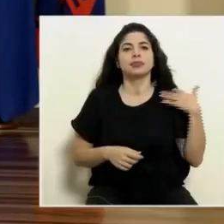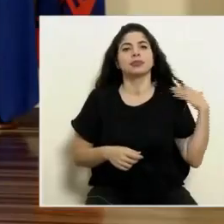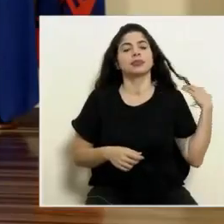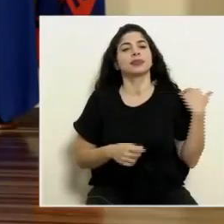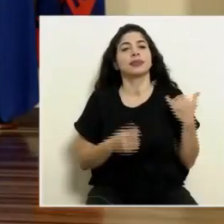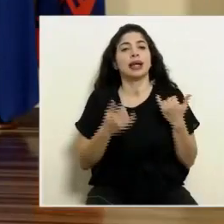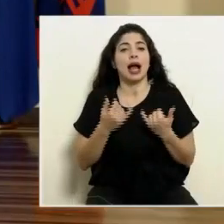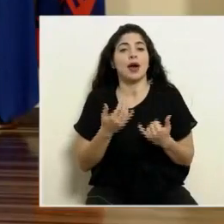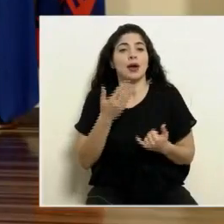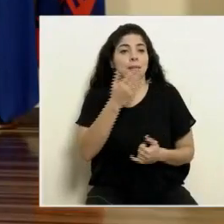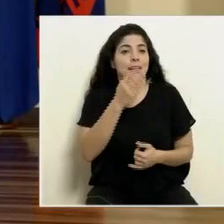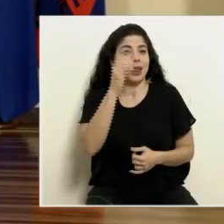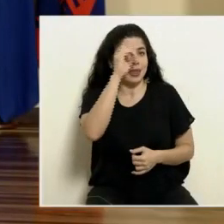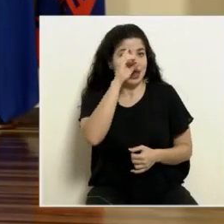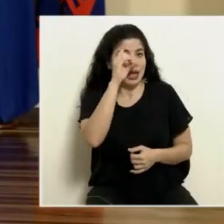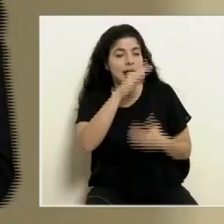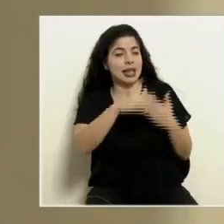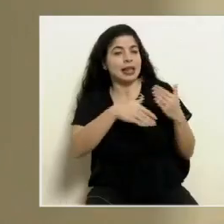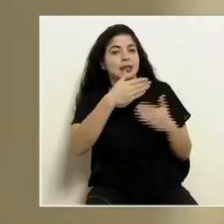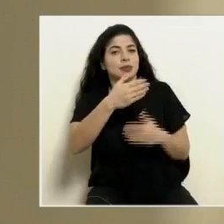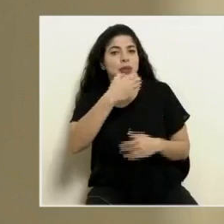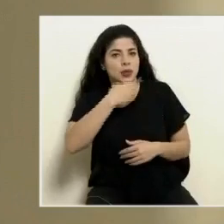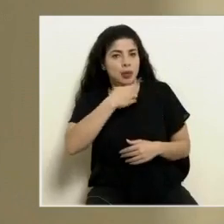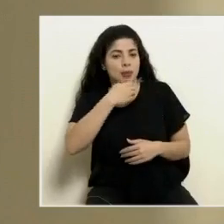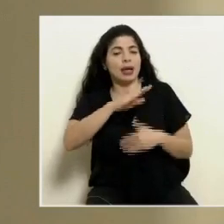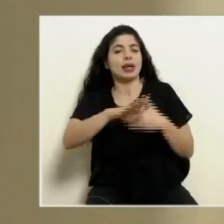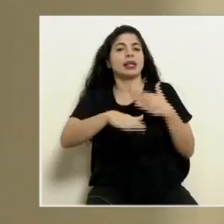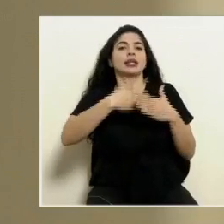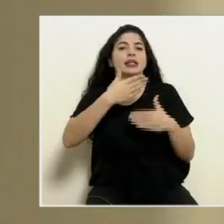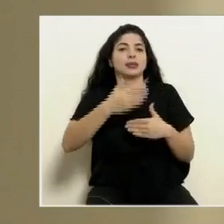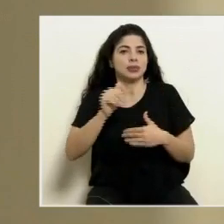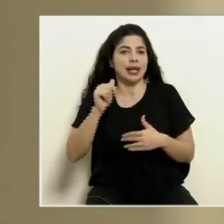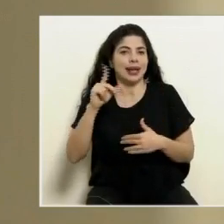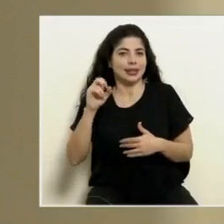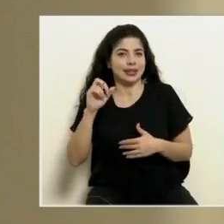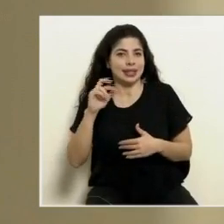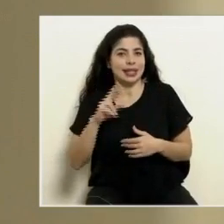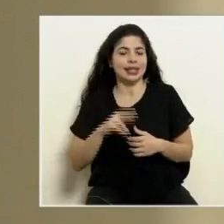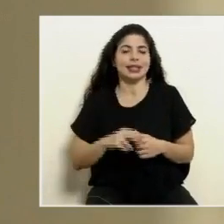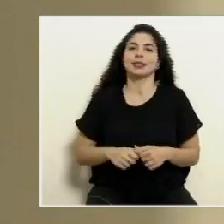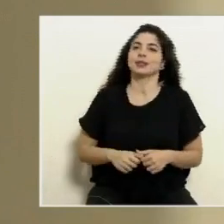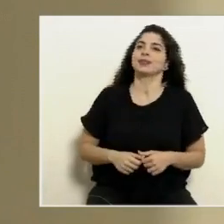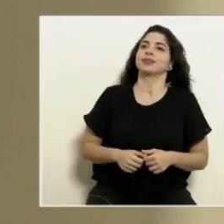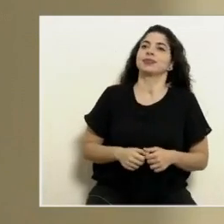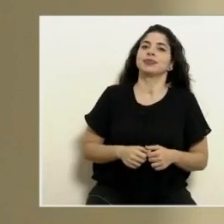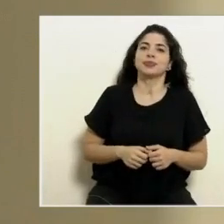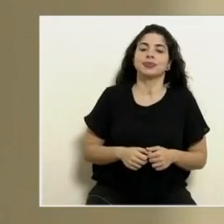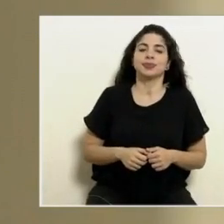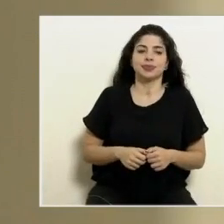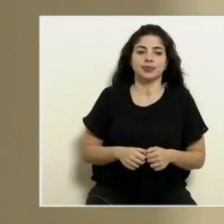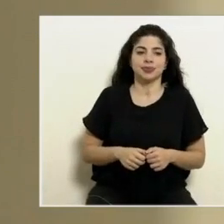Escuchamos a don Daniel, posteriormente a don Román y a don Alexander. Perdón.